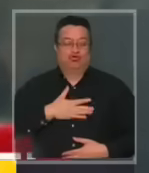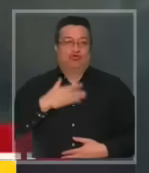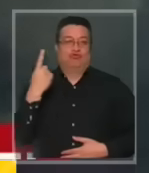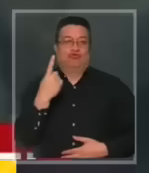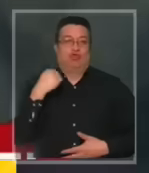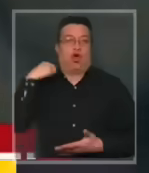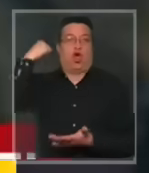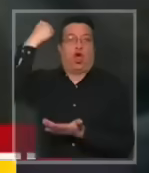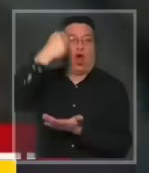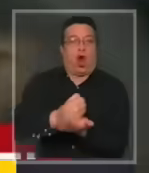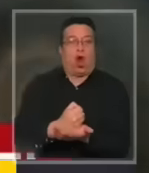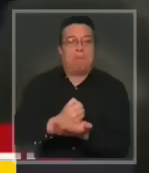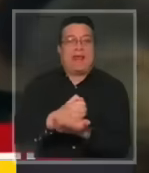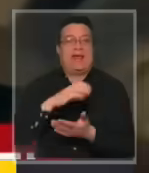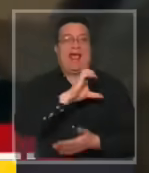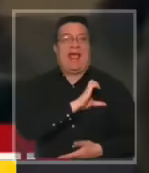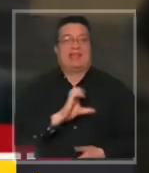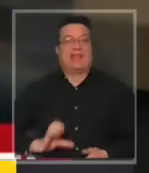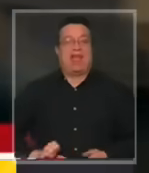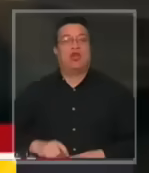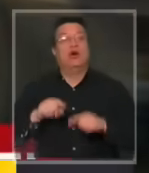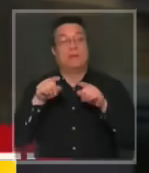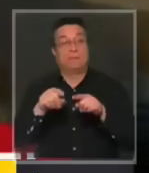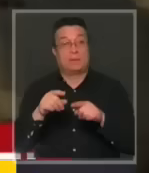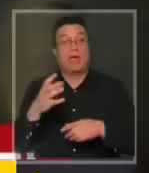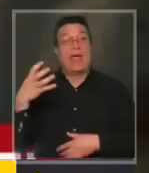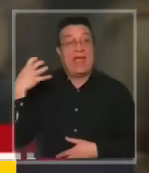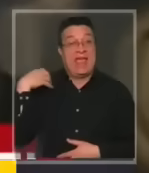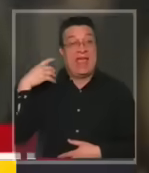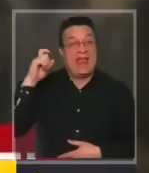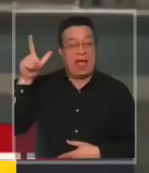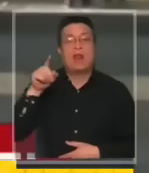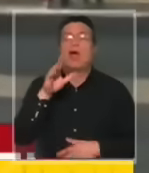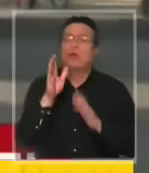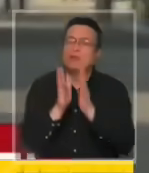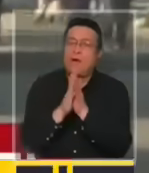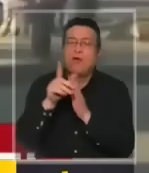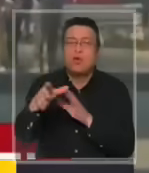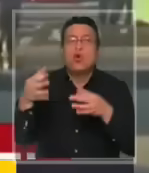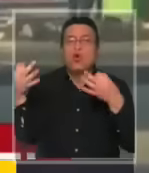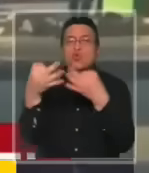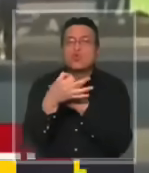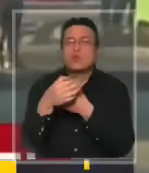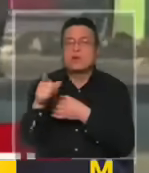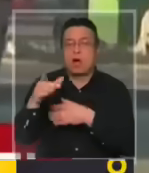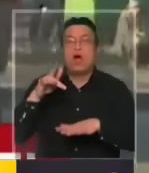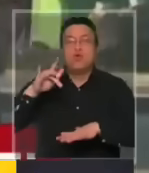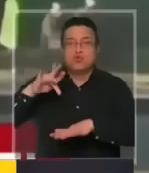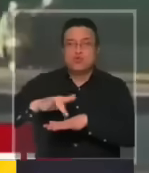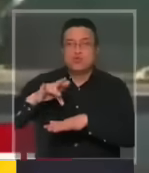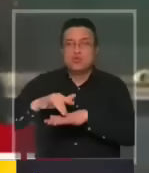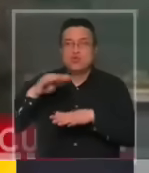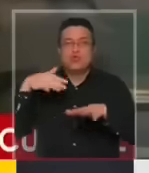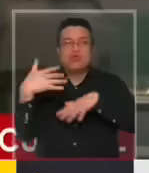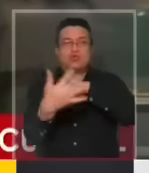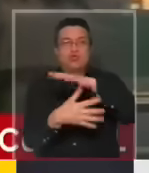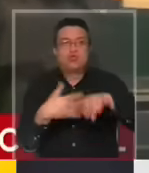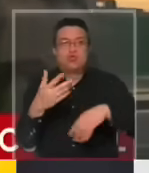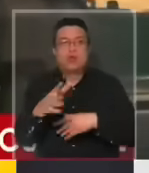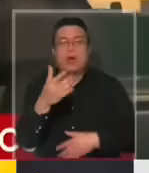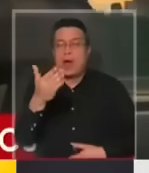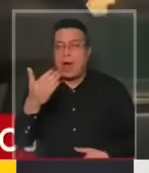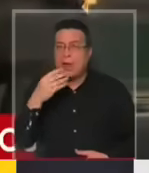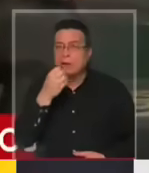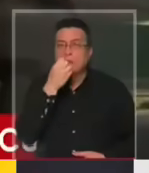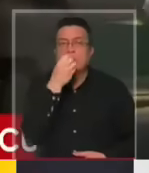menos en palabras del general. Pero yo quería pedirte a ti que nos contaras el nivel de tensión que se vivió antes de conocer estas declaraciones y